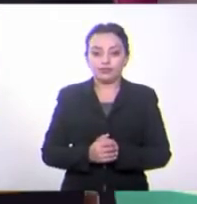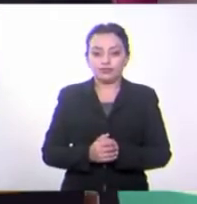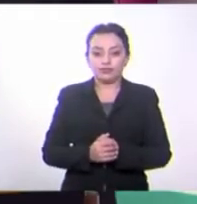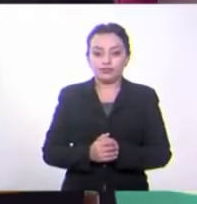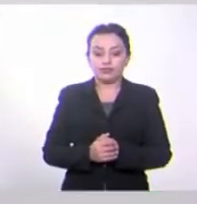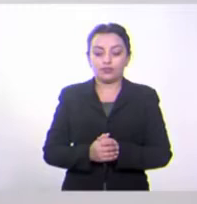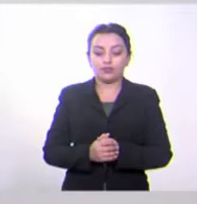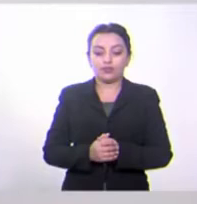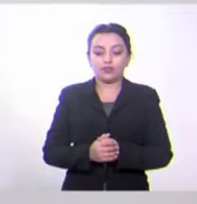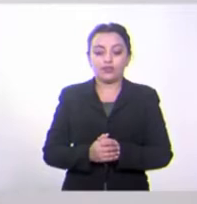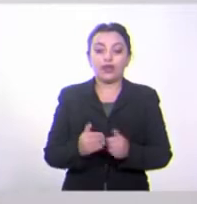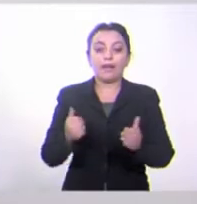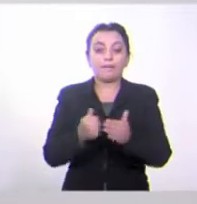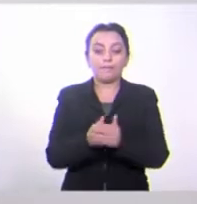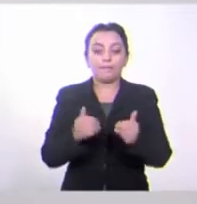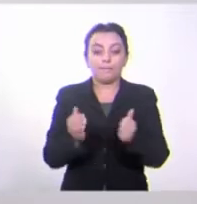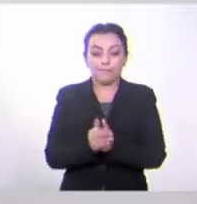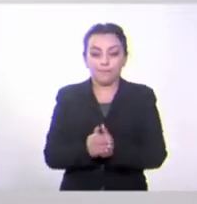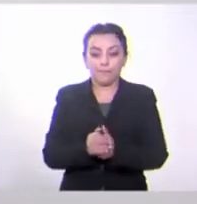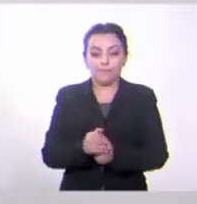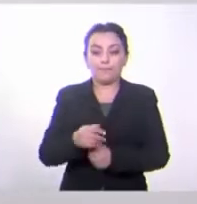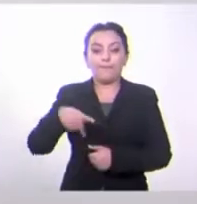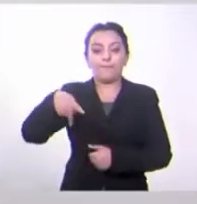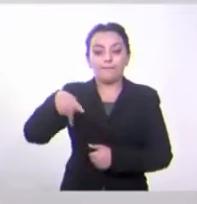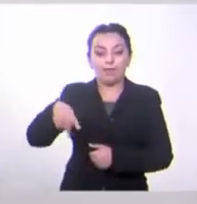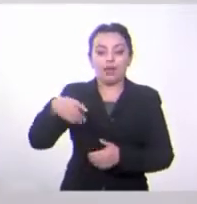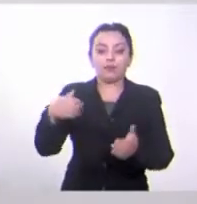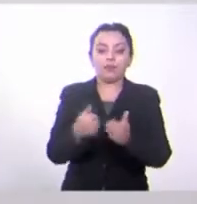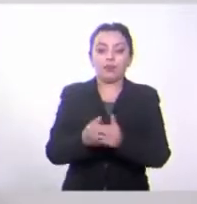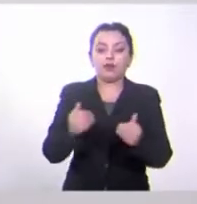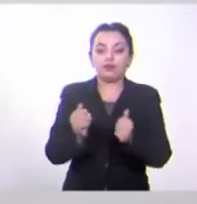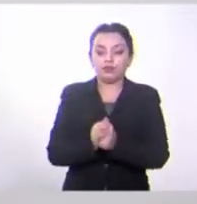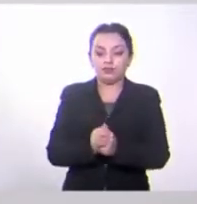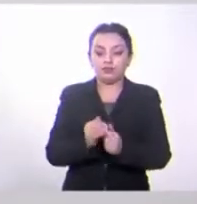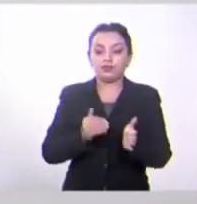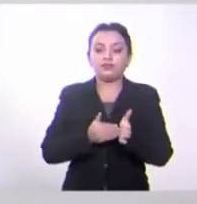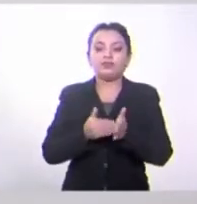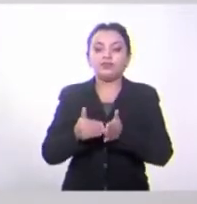Nuestro problema inicial es el siguiente.